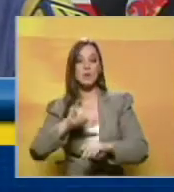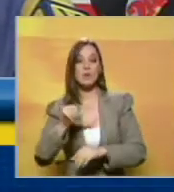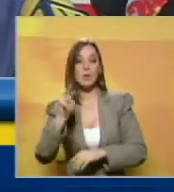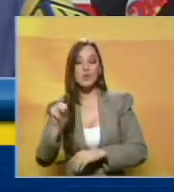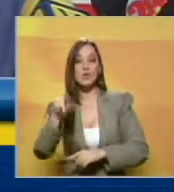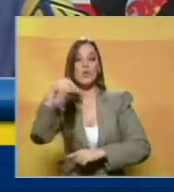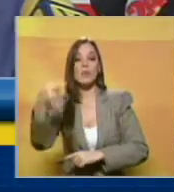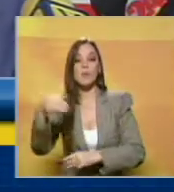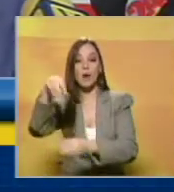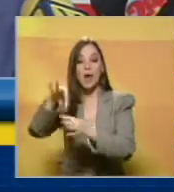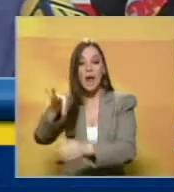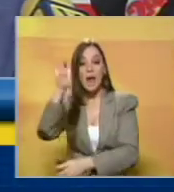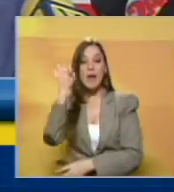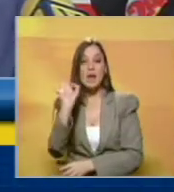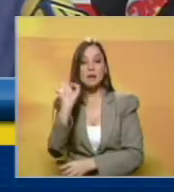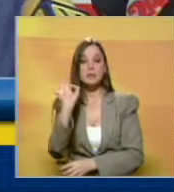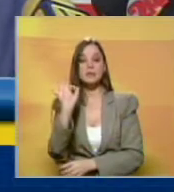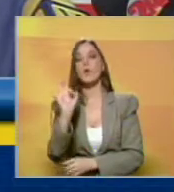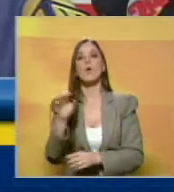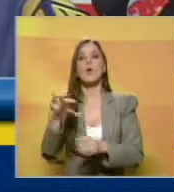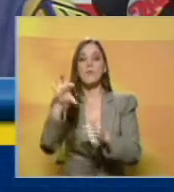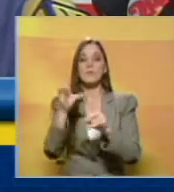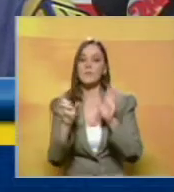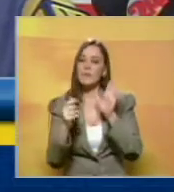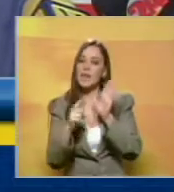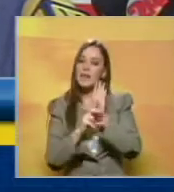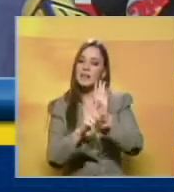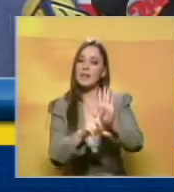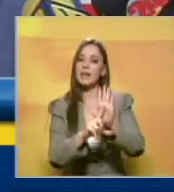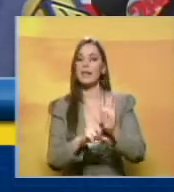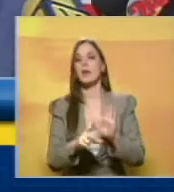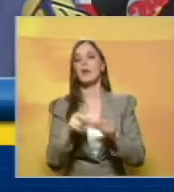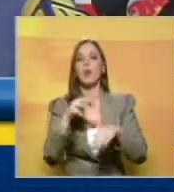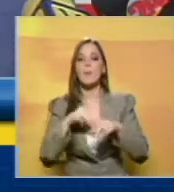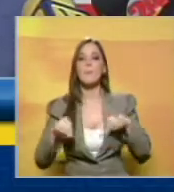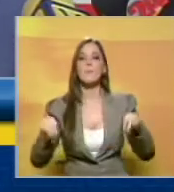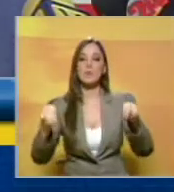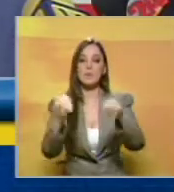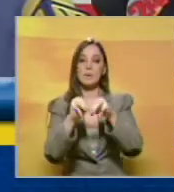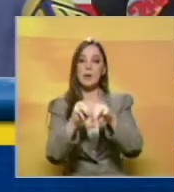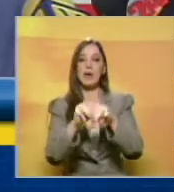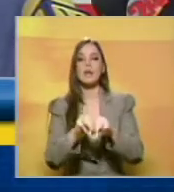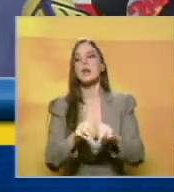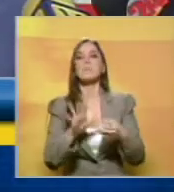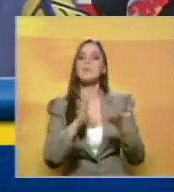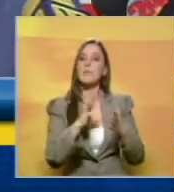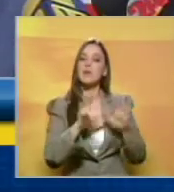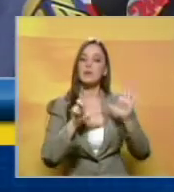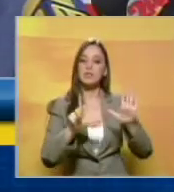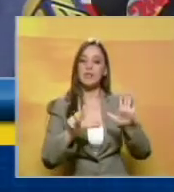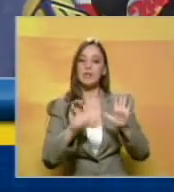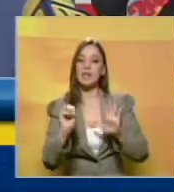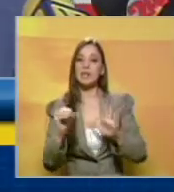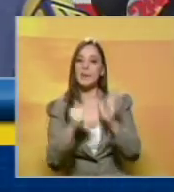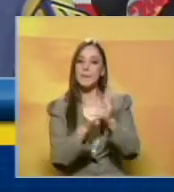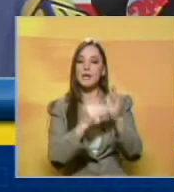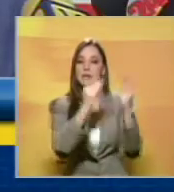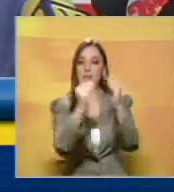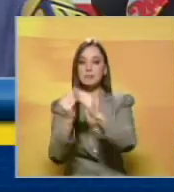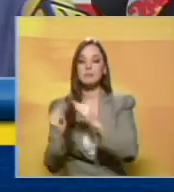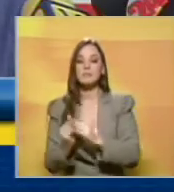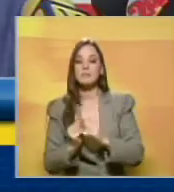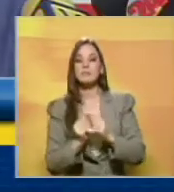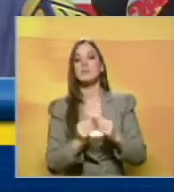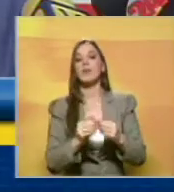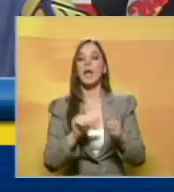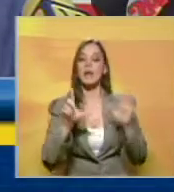elección de los delegados municipales con una base poblacional de 70.000 habitantes el próximo domingo